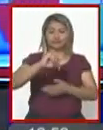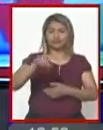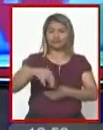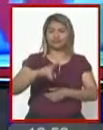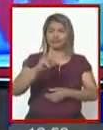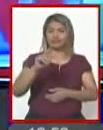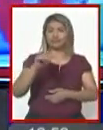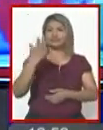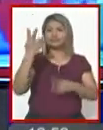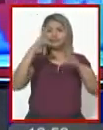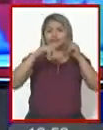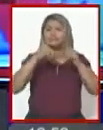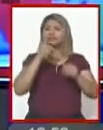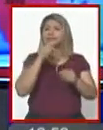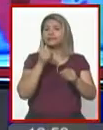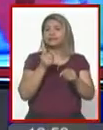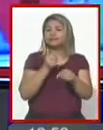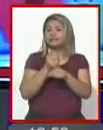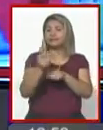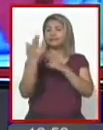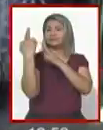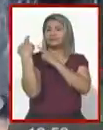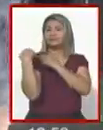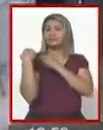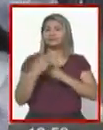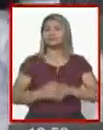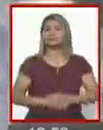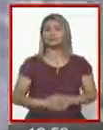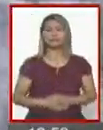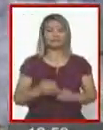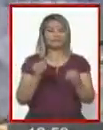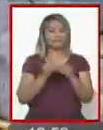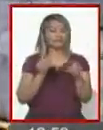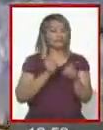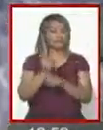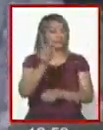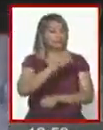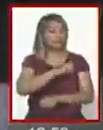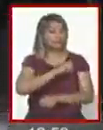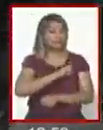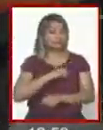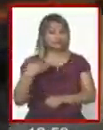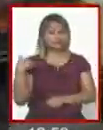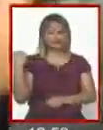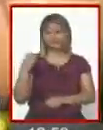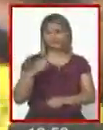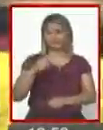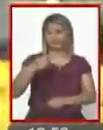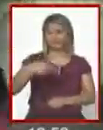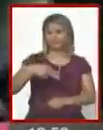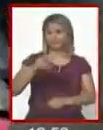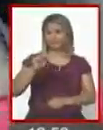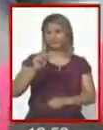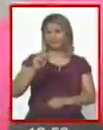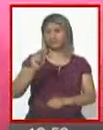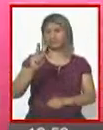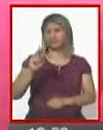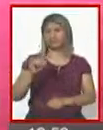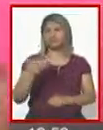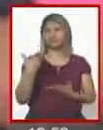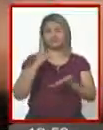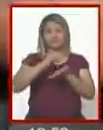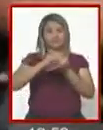Se investiga para dar con el responsable. El más afectado de los policías es el subteniente Gustavo Paredes, que fue